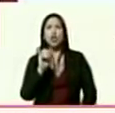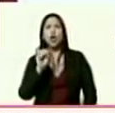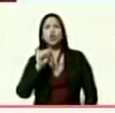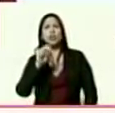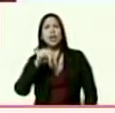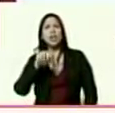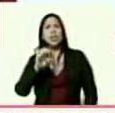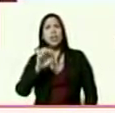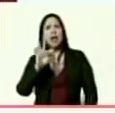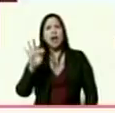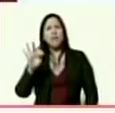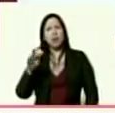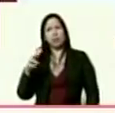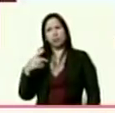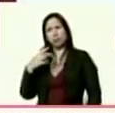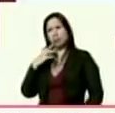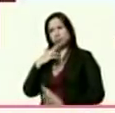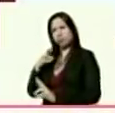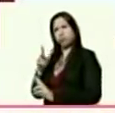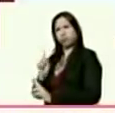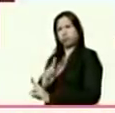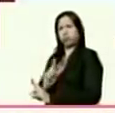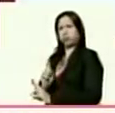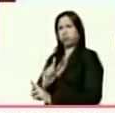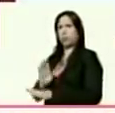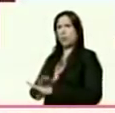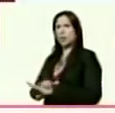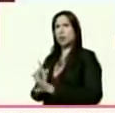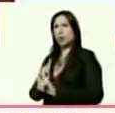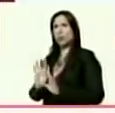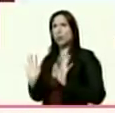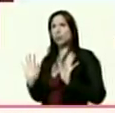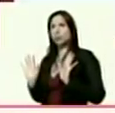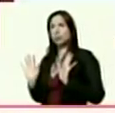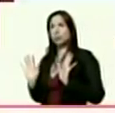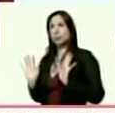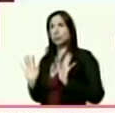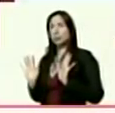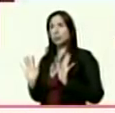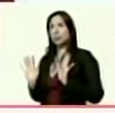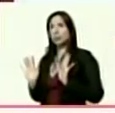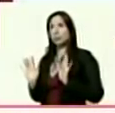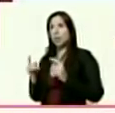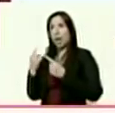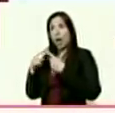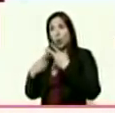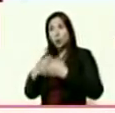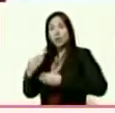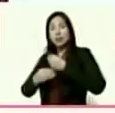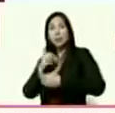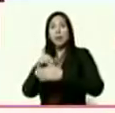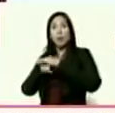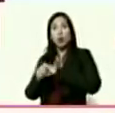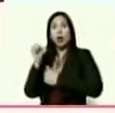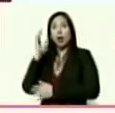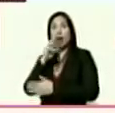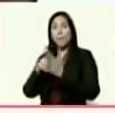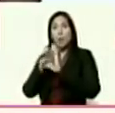Dije que no, nada de eso ha ocurrido, nada de eso, y las cosas que hacemos en la Asamblea Nacional Constituyente